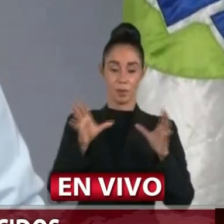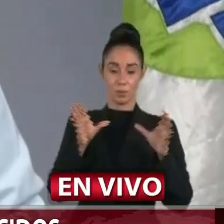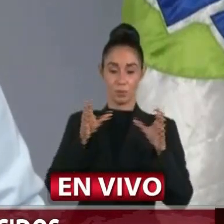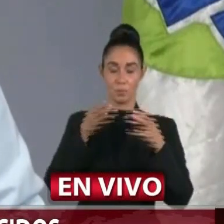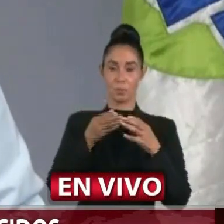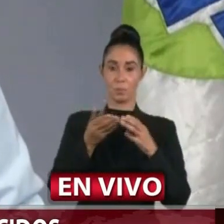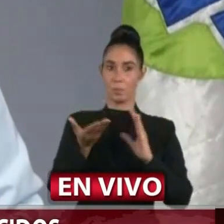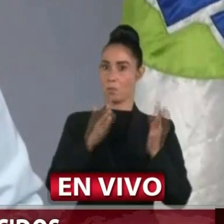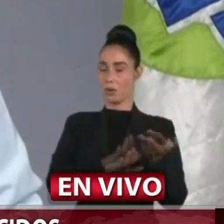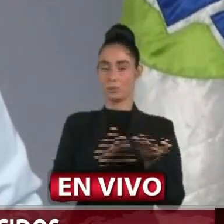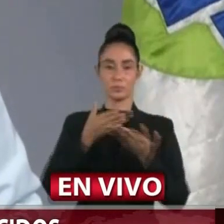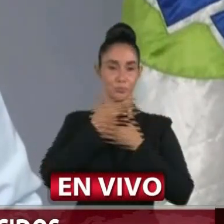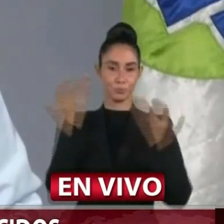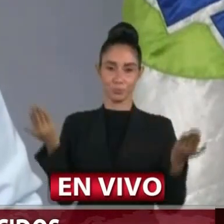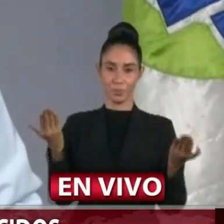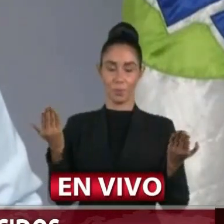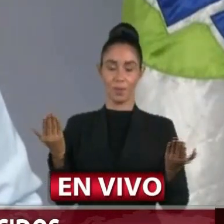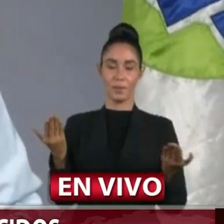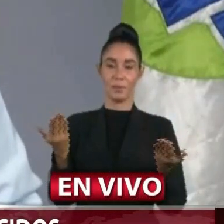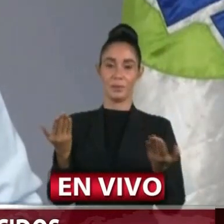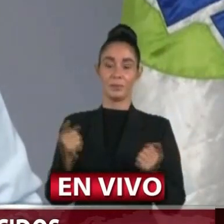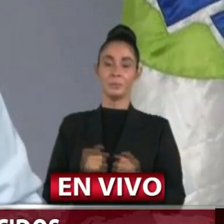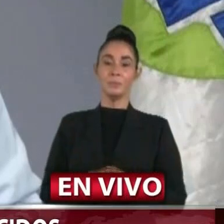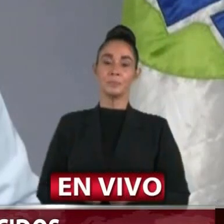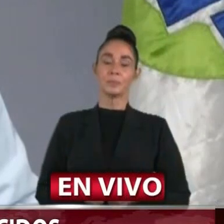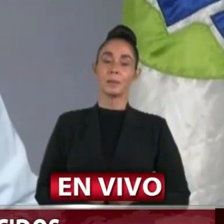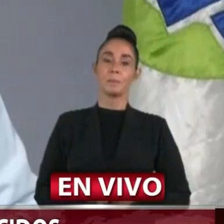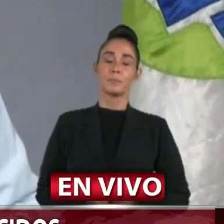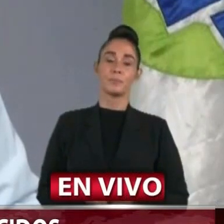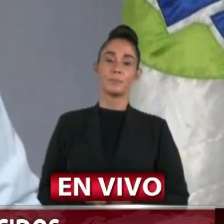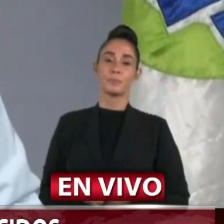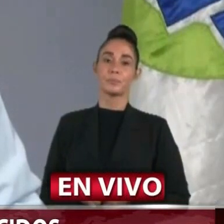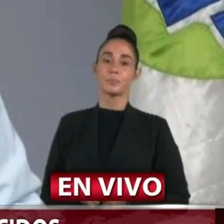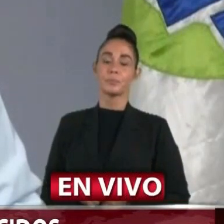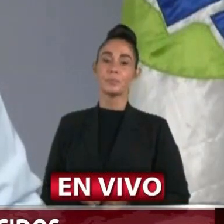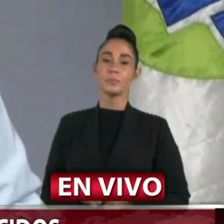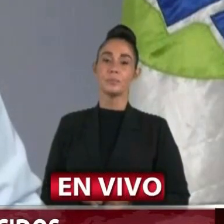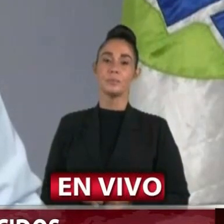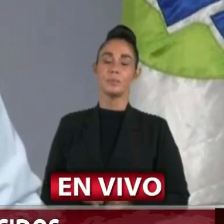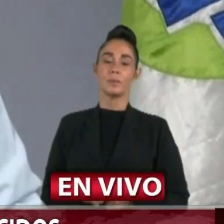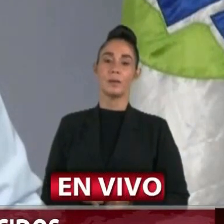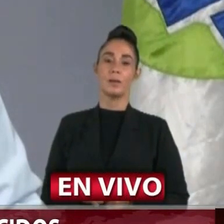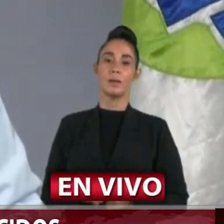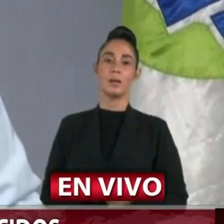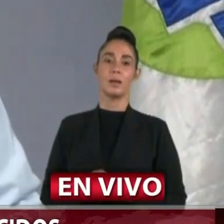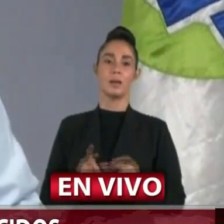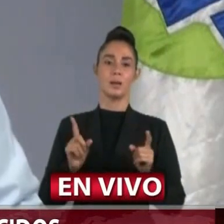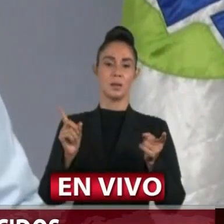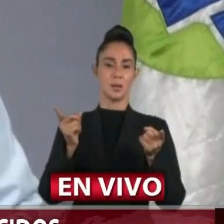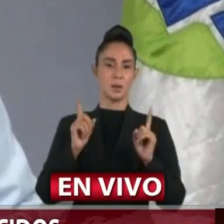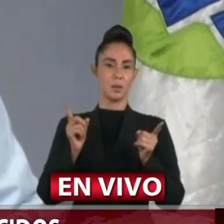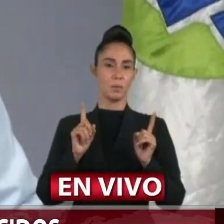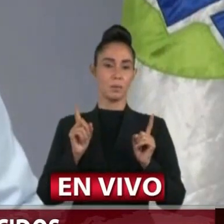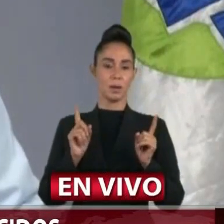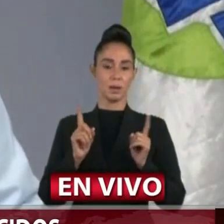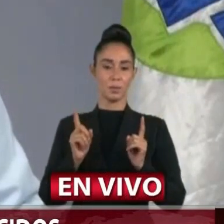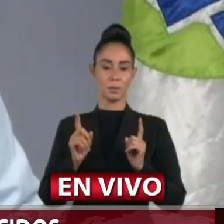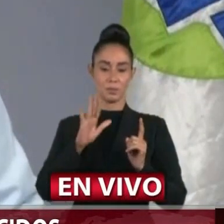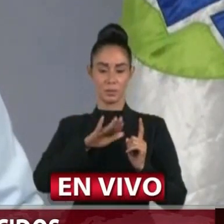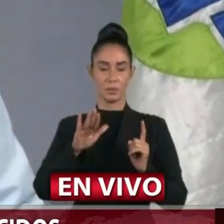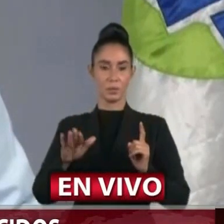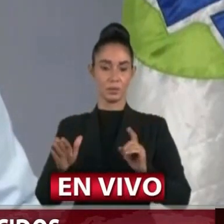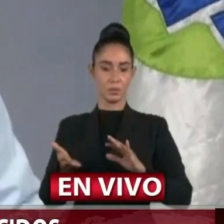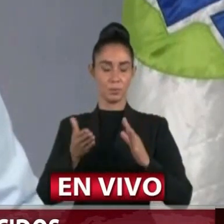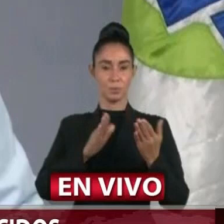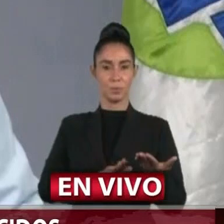hubo defunciones. Y prácticamente las únicas defunciones que fueron